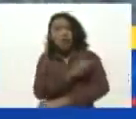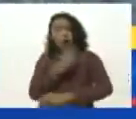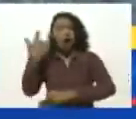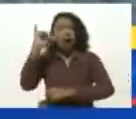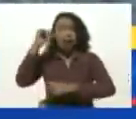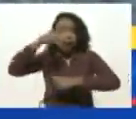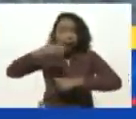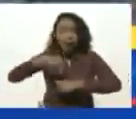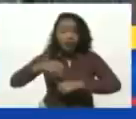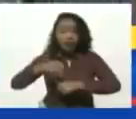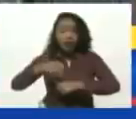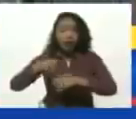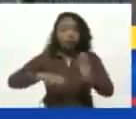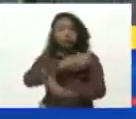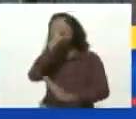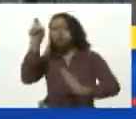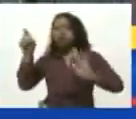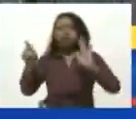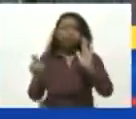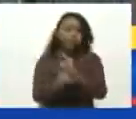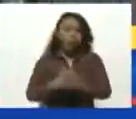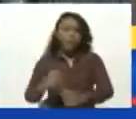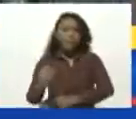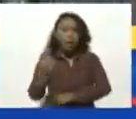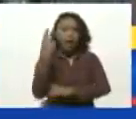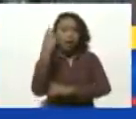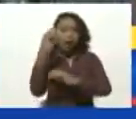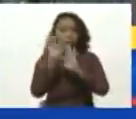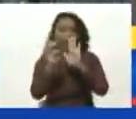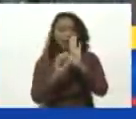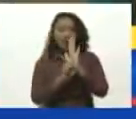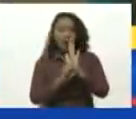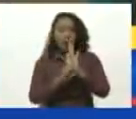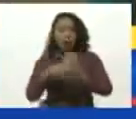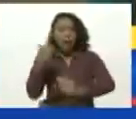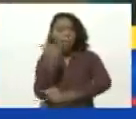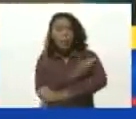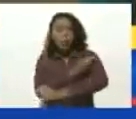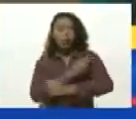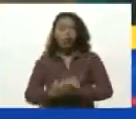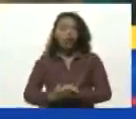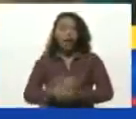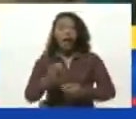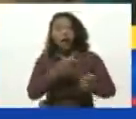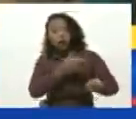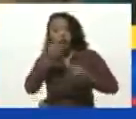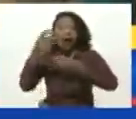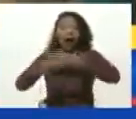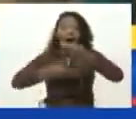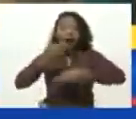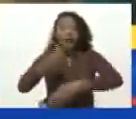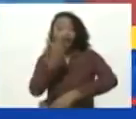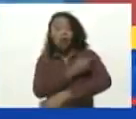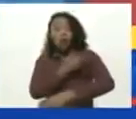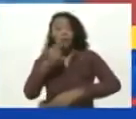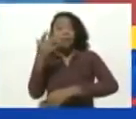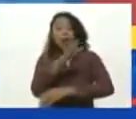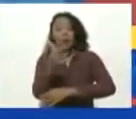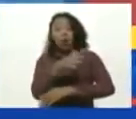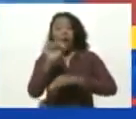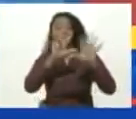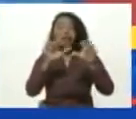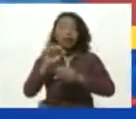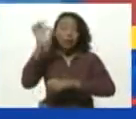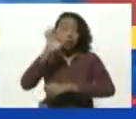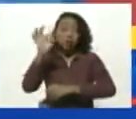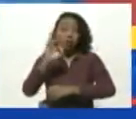aquí para completar la primera etapa de vacunación, que nos lleve a tener vacunados por lo menos al 80%